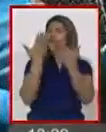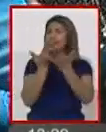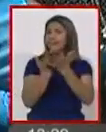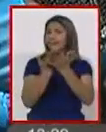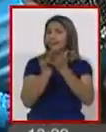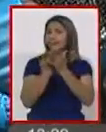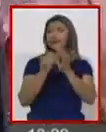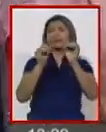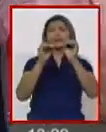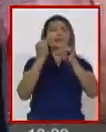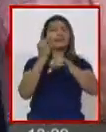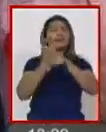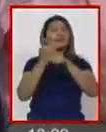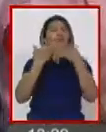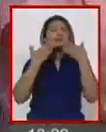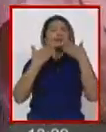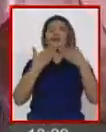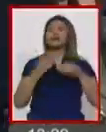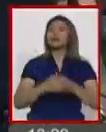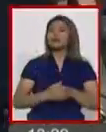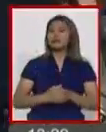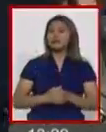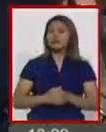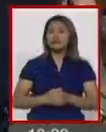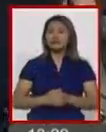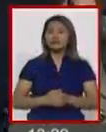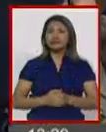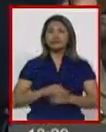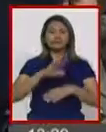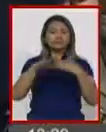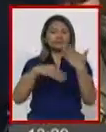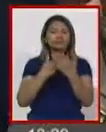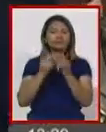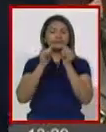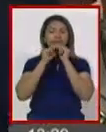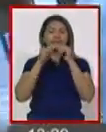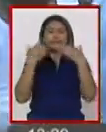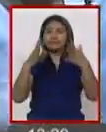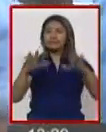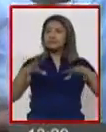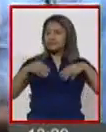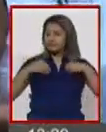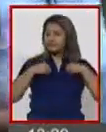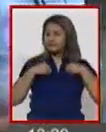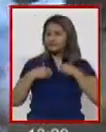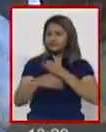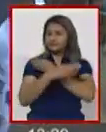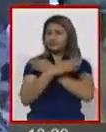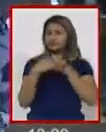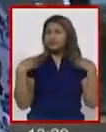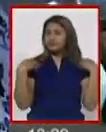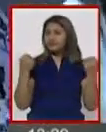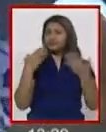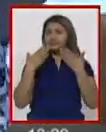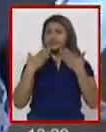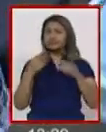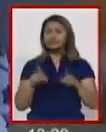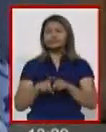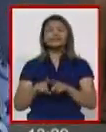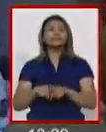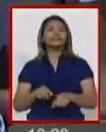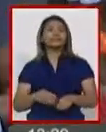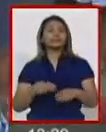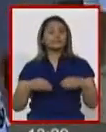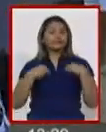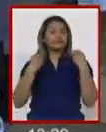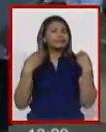llegaron hasta el santuario para agradecerle a la patrona del Oriente Boliviano por todas las bendiciones recibidas. Salud y agradecimiento por